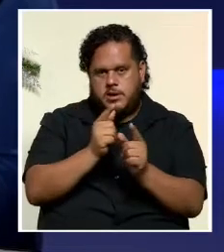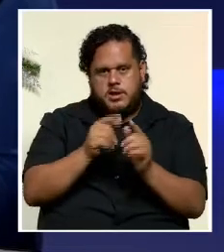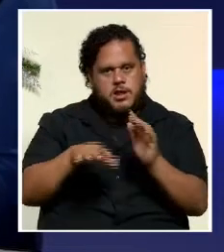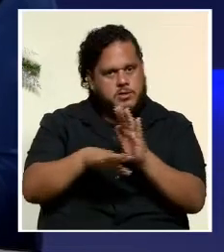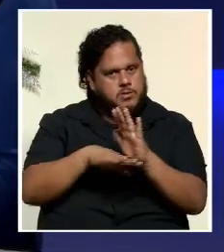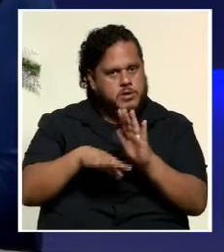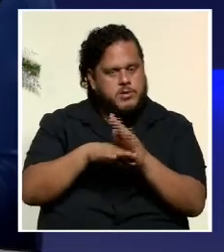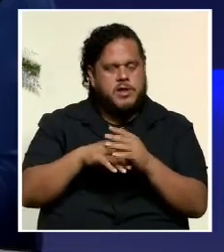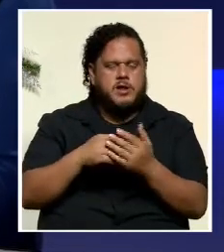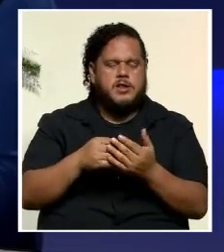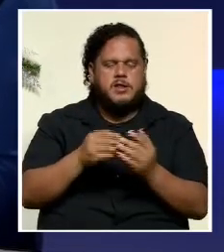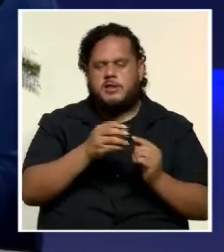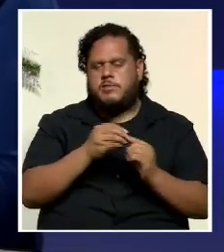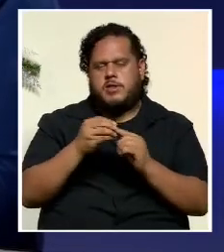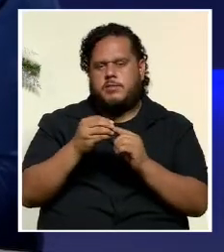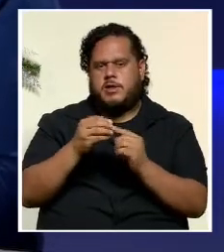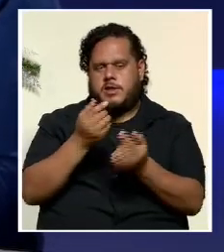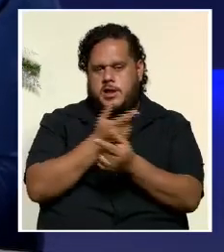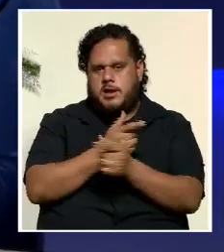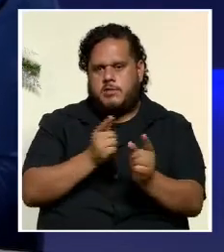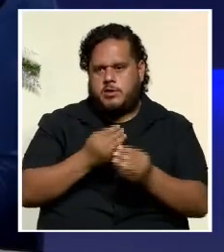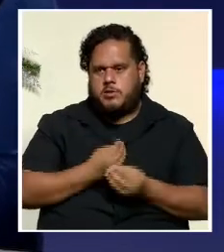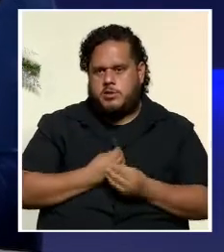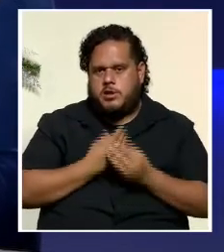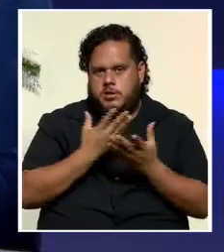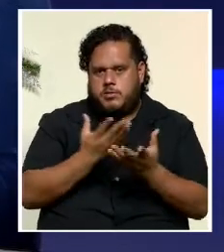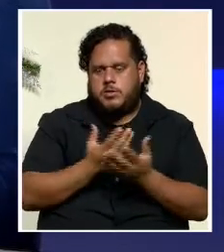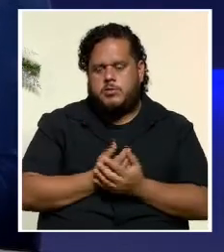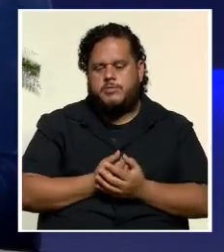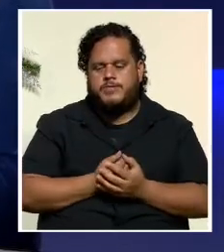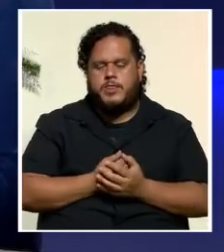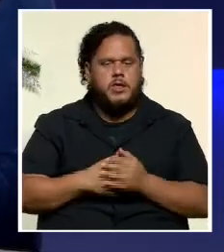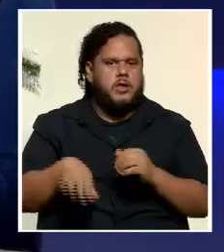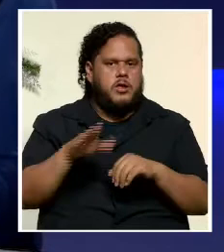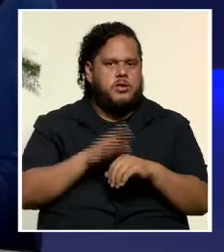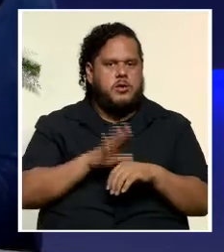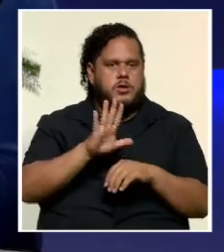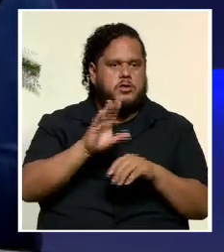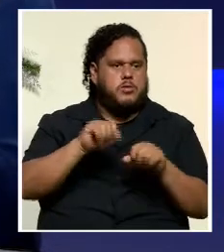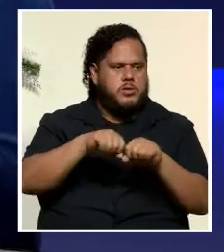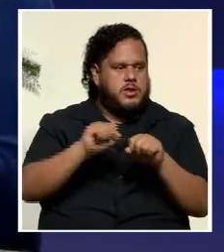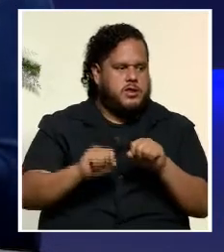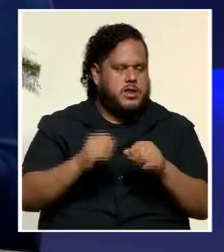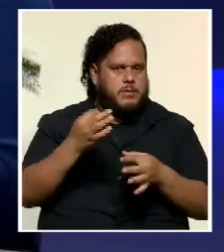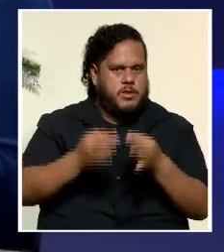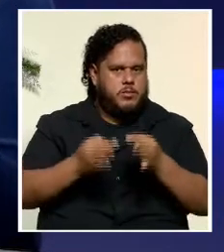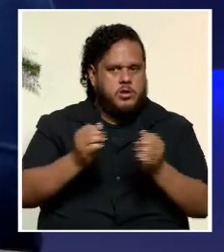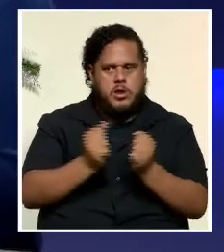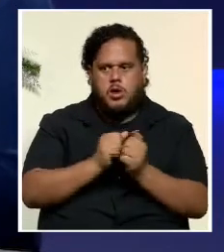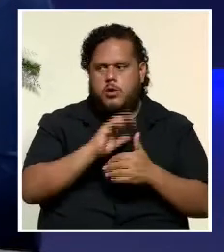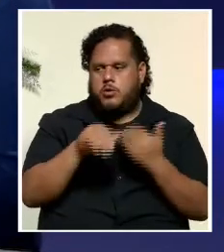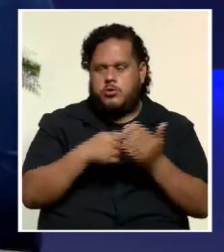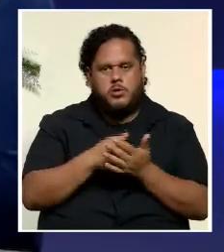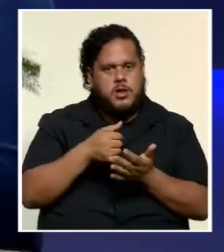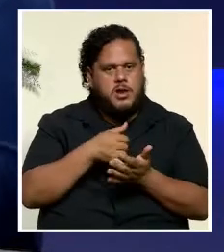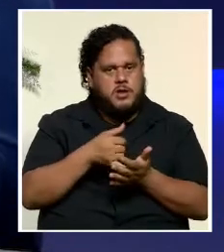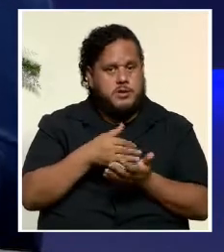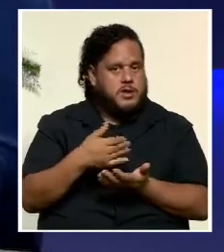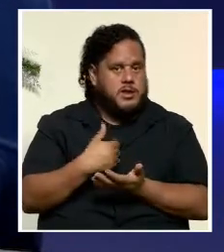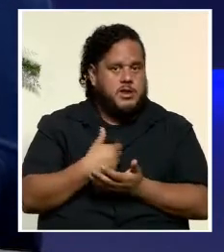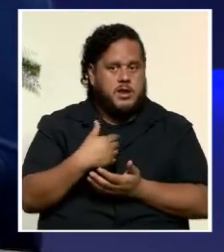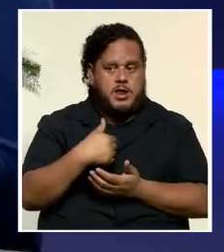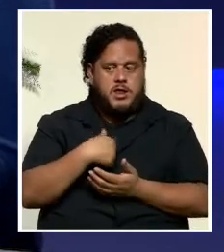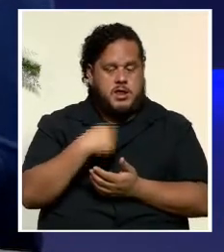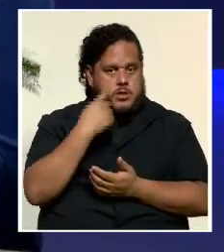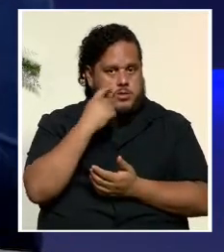fundamentales, especialmente la libertad de prensa y expresión, en cuanto a su sistema de justicia, con todas las debilidades que tiene y que yo